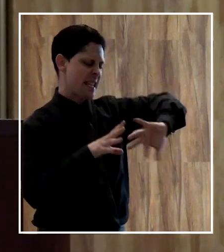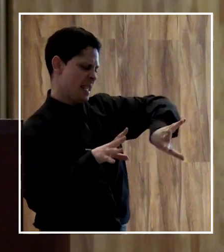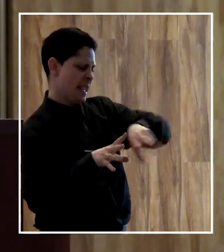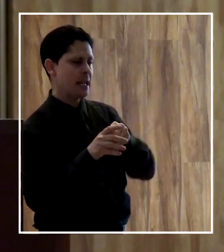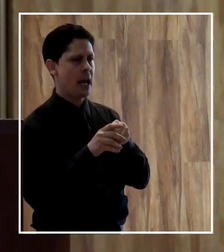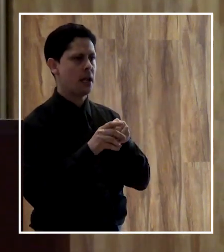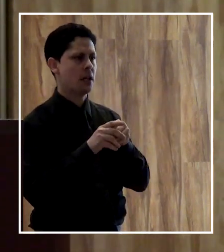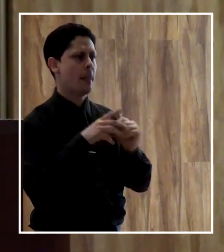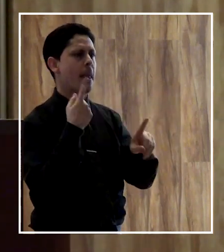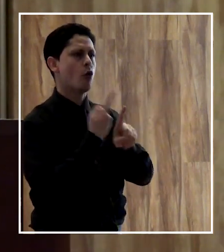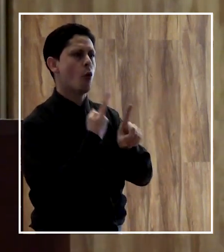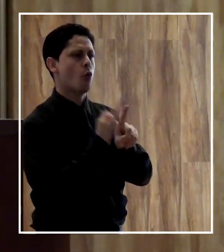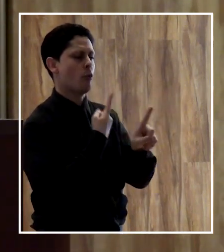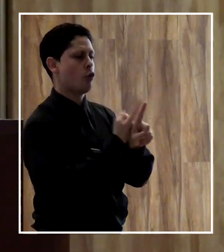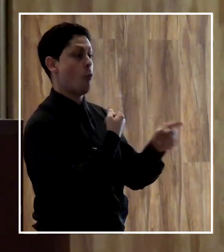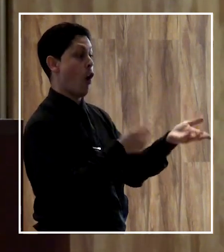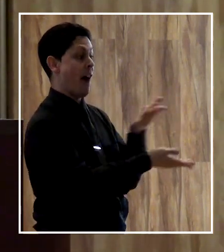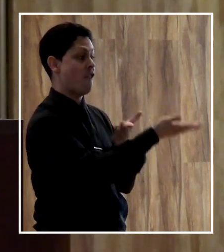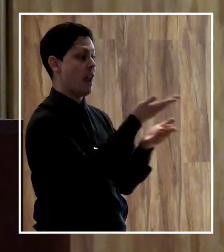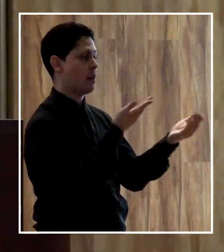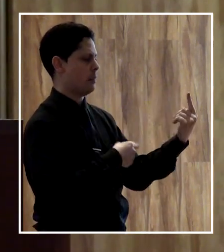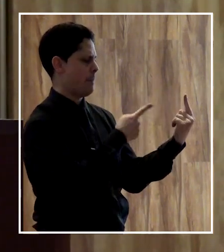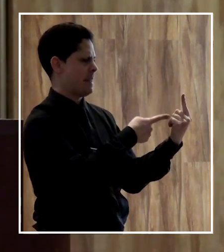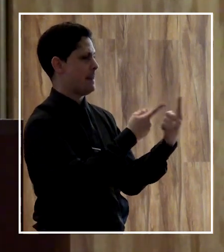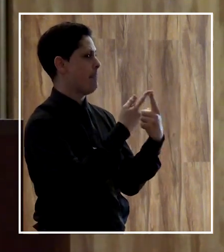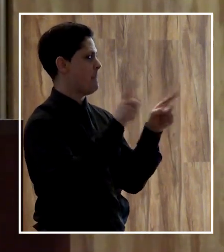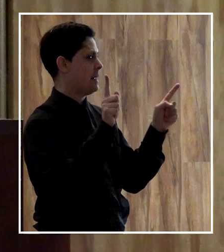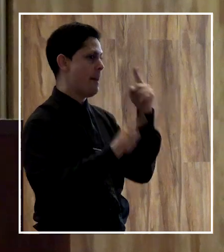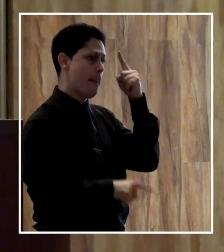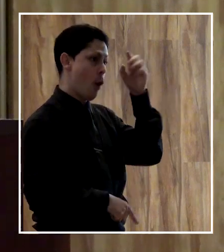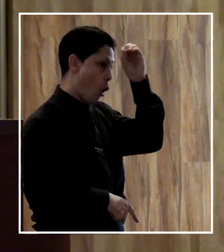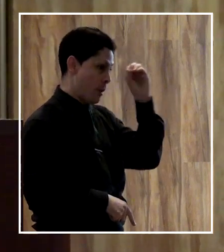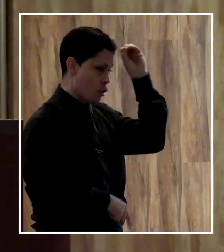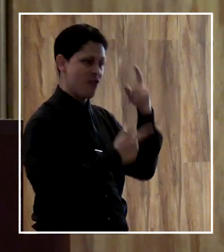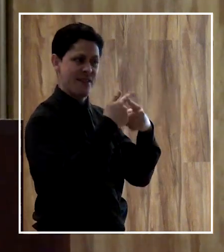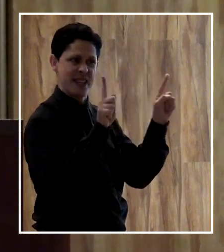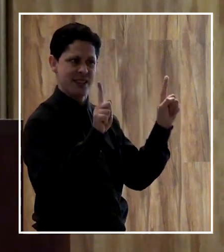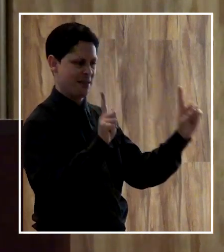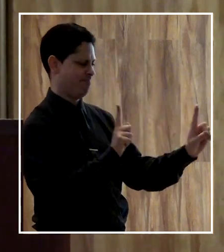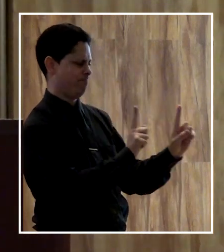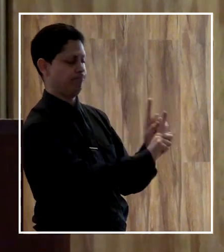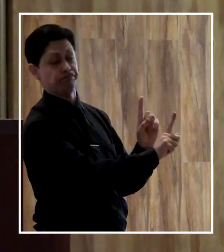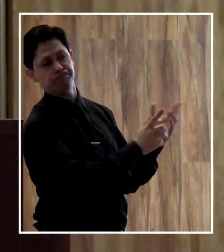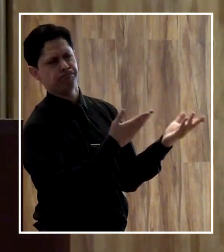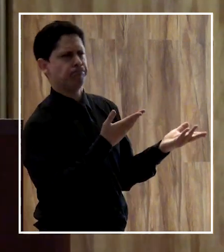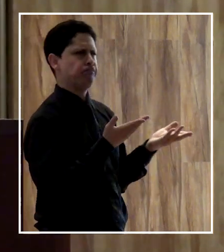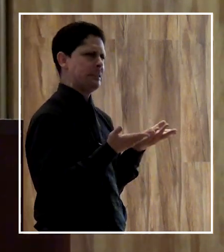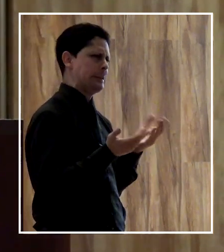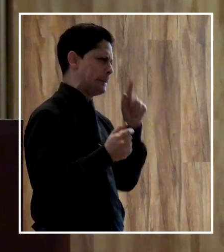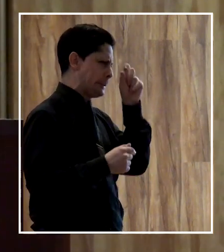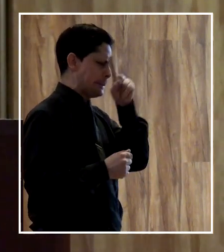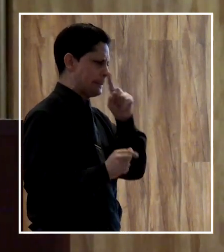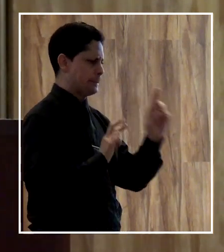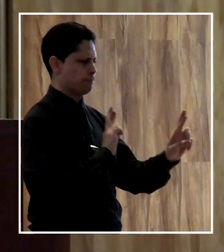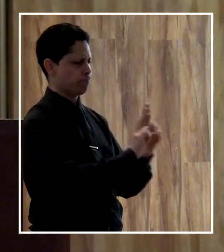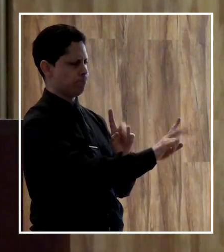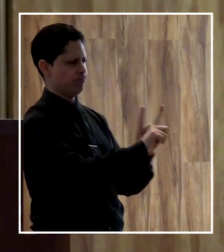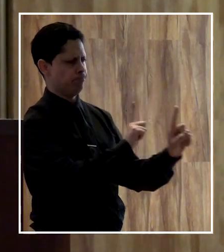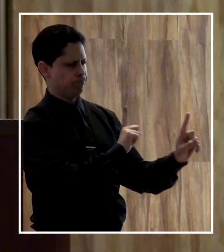ser capaz de dialogar con el que no piensa lo mismo que uno, en fin. Todo eso me viene a la cabeza